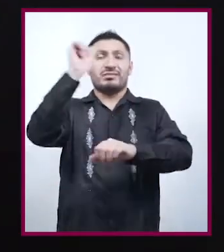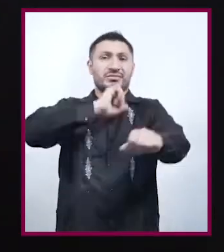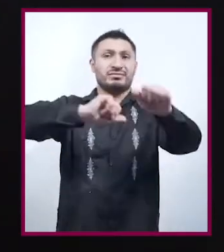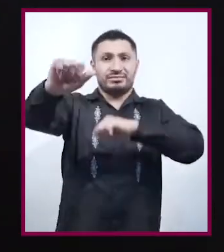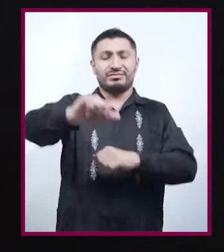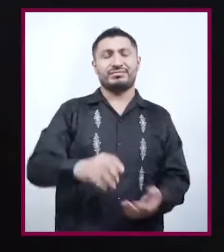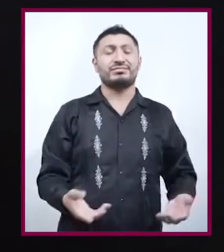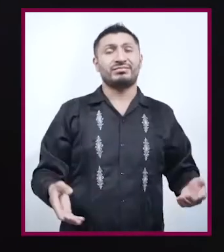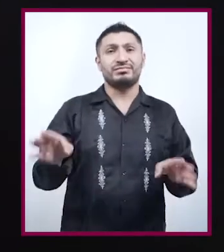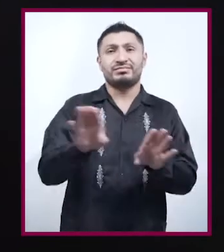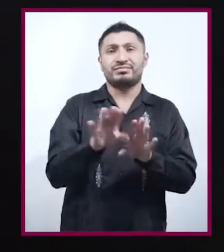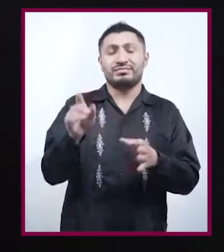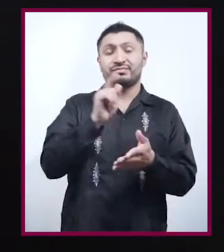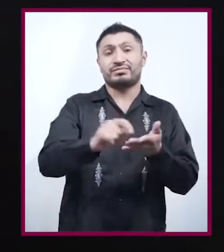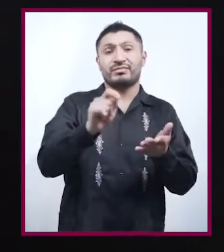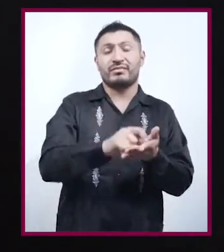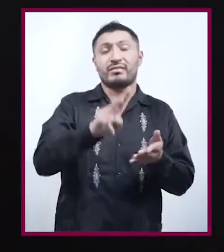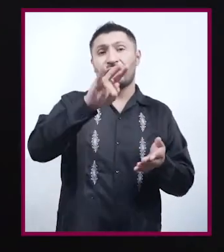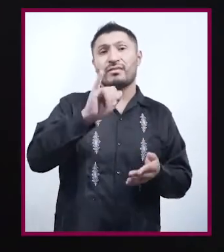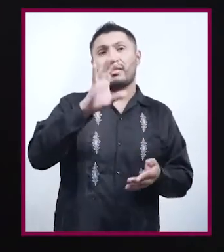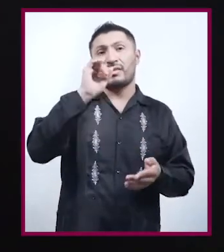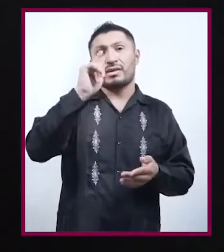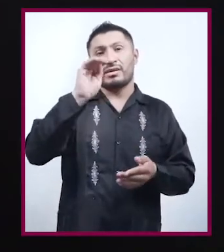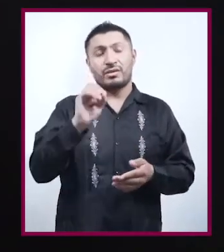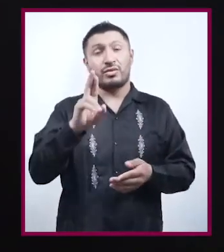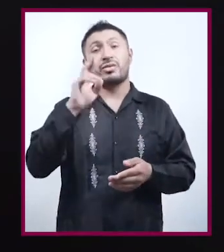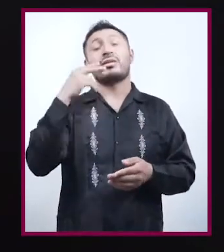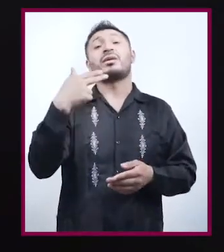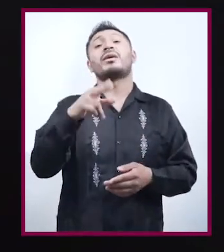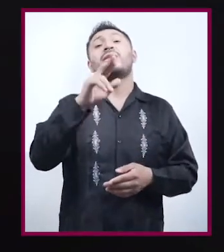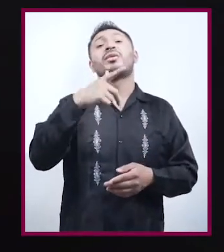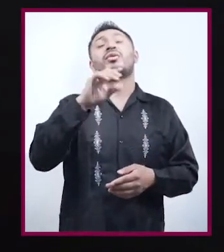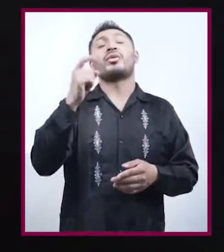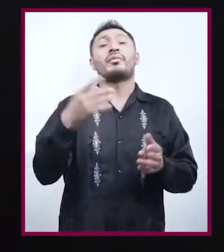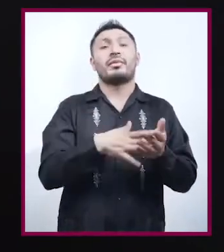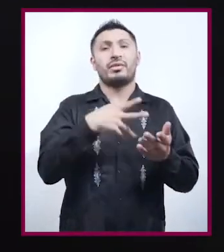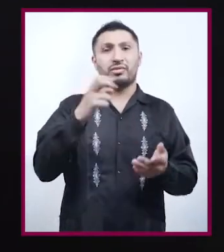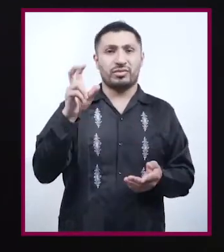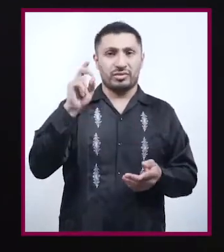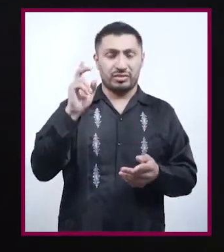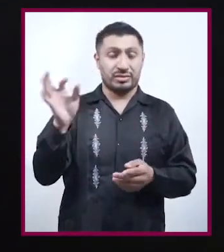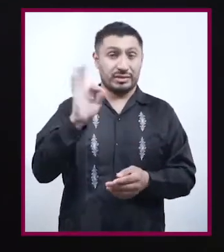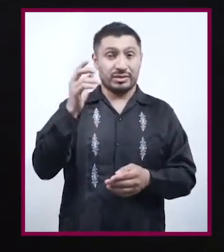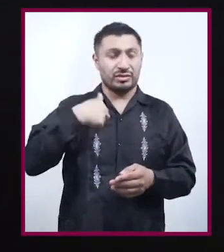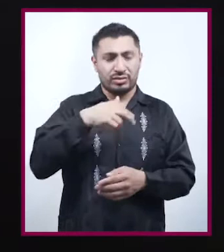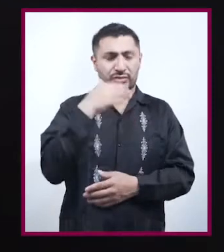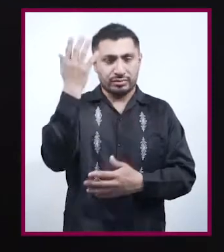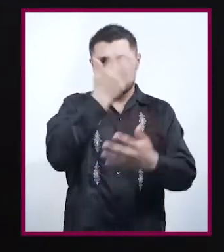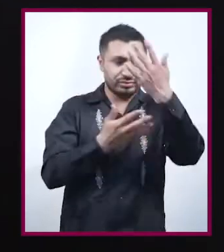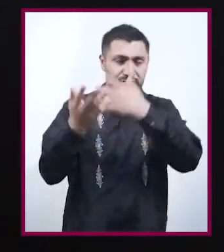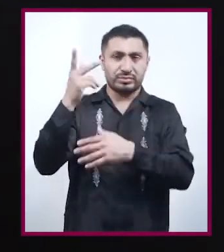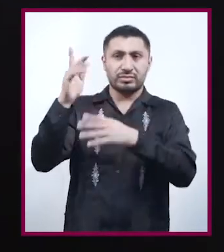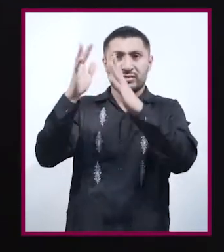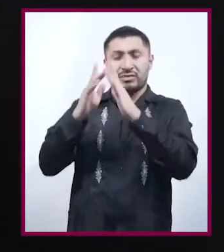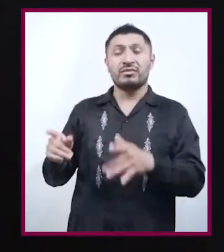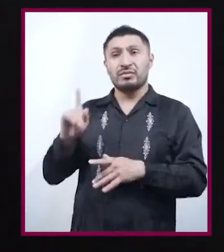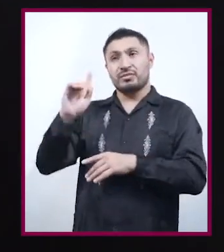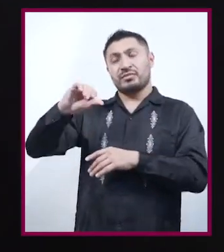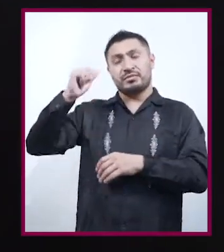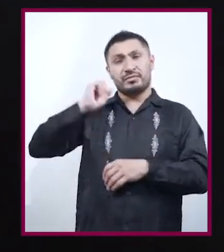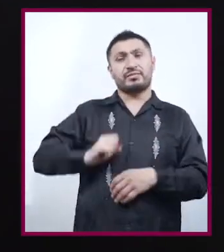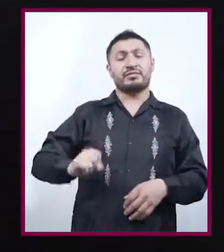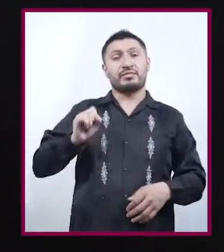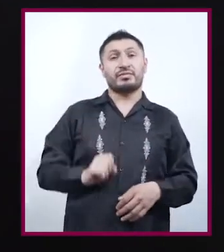sus zapatos. Como escribió Víctor Hugo en 1830. Si nosotros pudiéramos confundirnos con